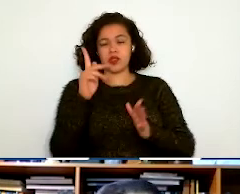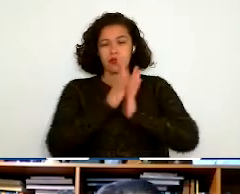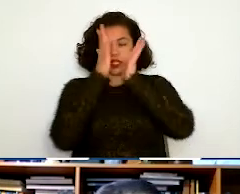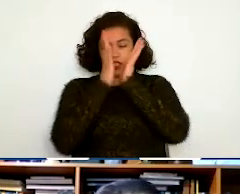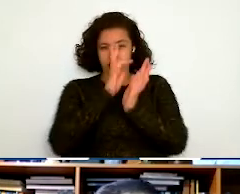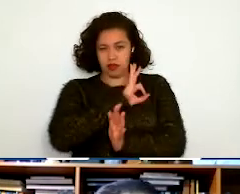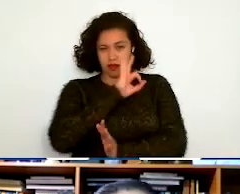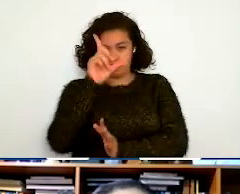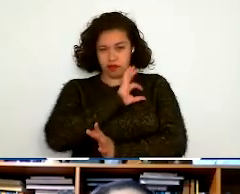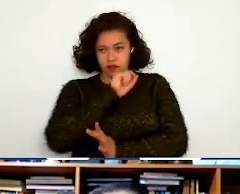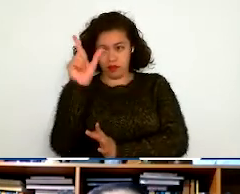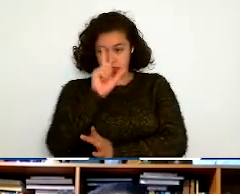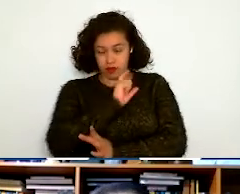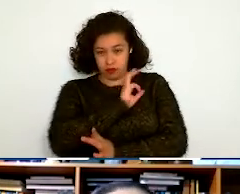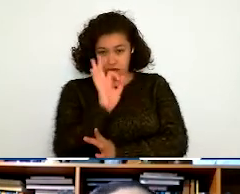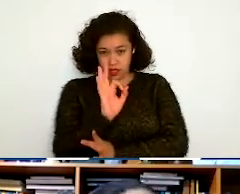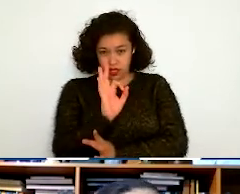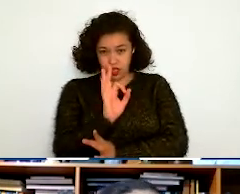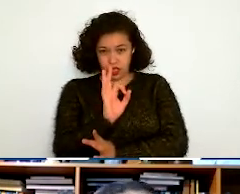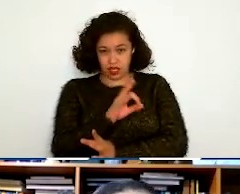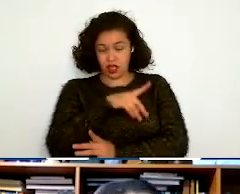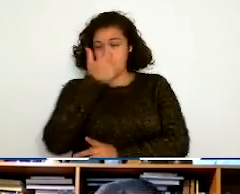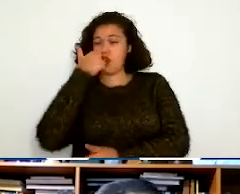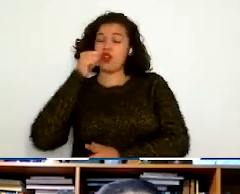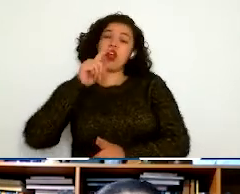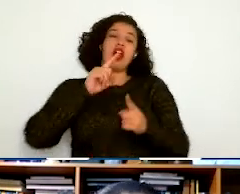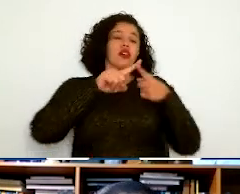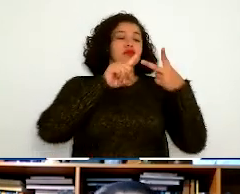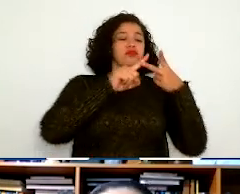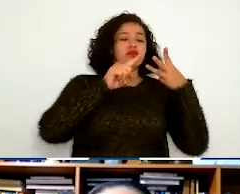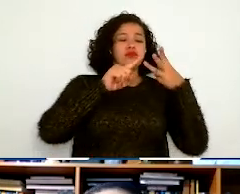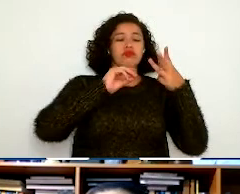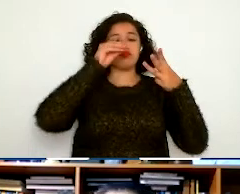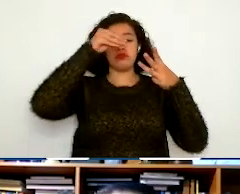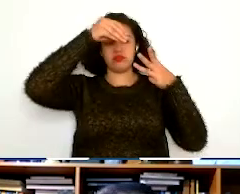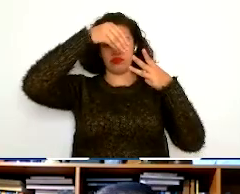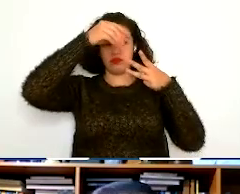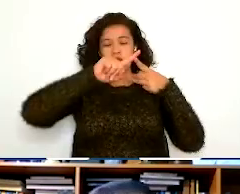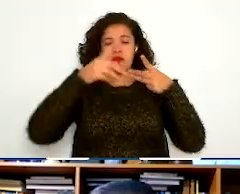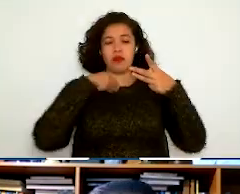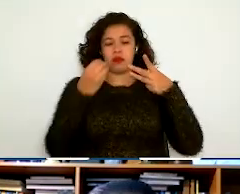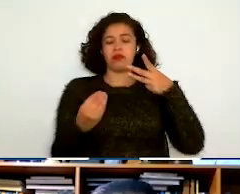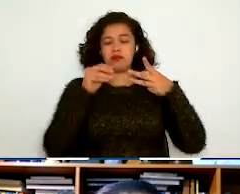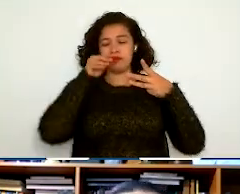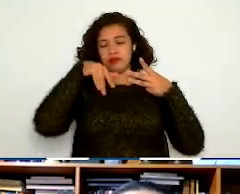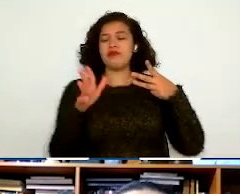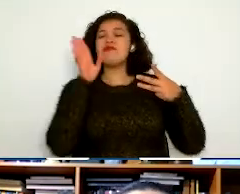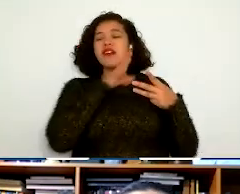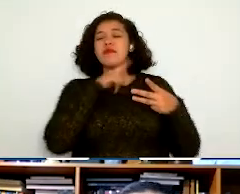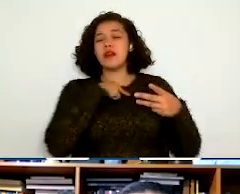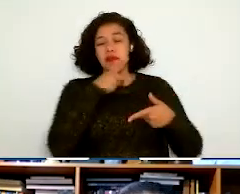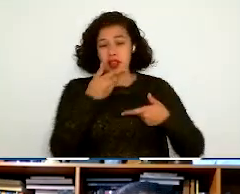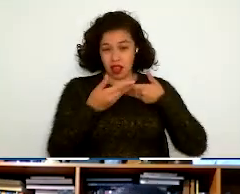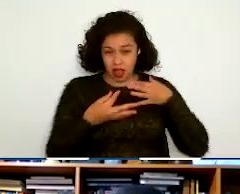intervención profesional, va a afectar las otras dos vertientes. Por ende, mi calidad de servicio no va a ser la mejor y